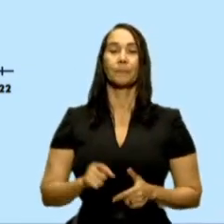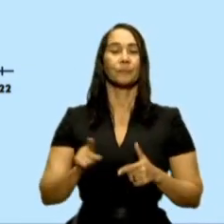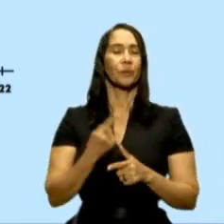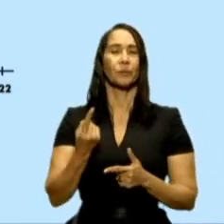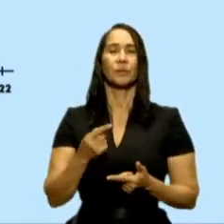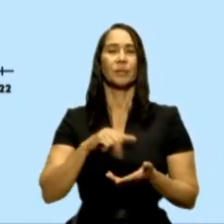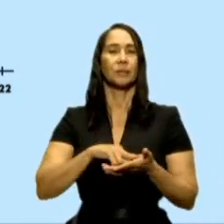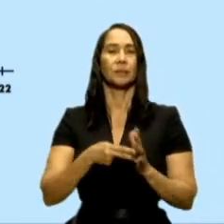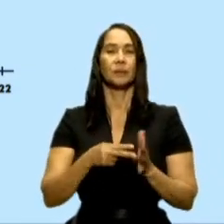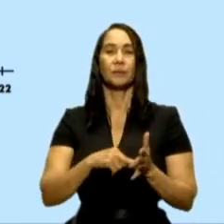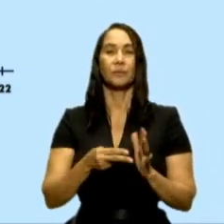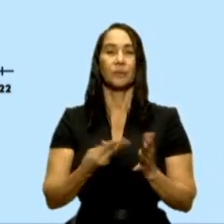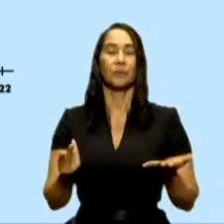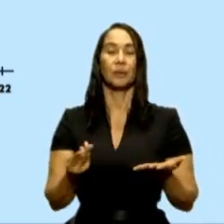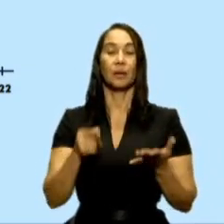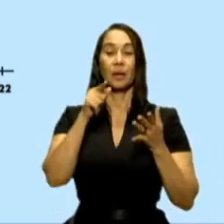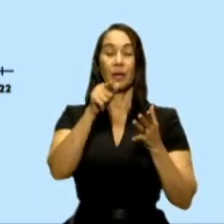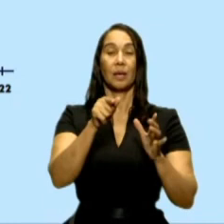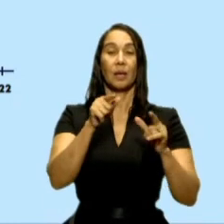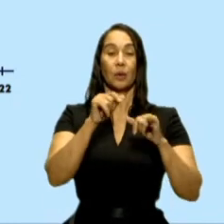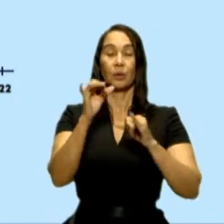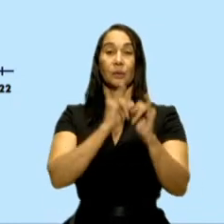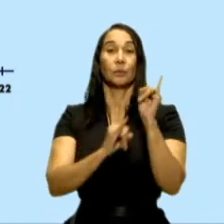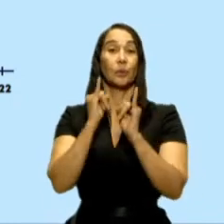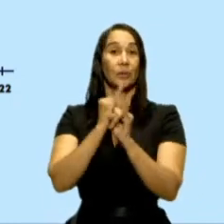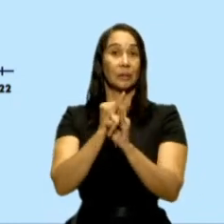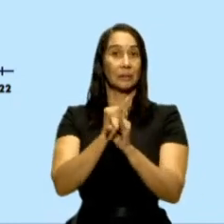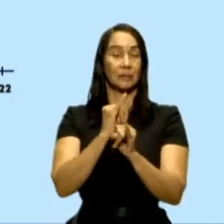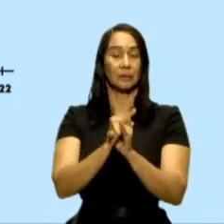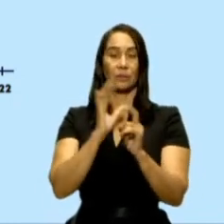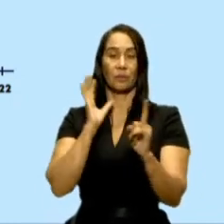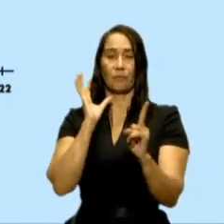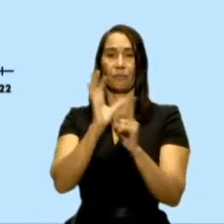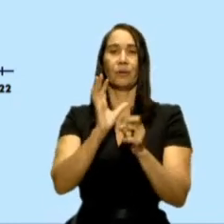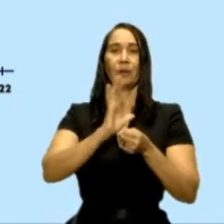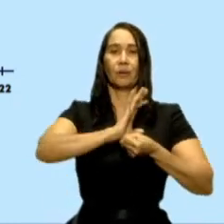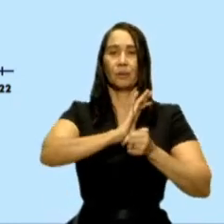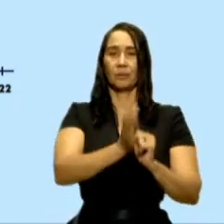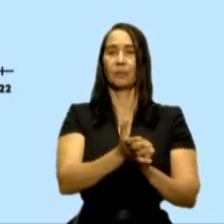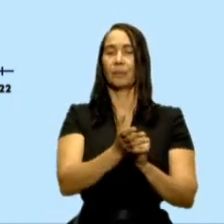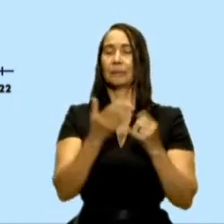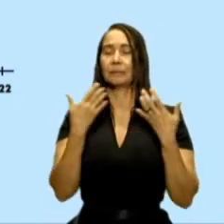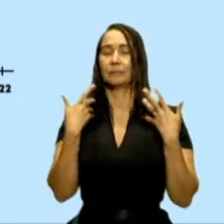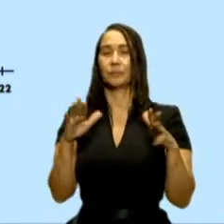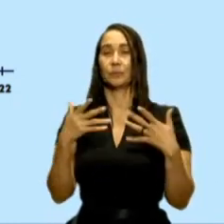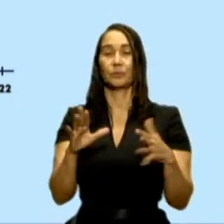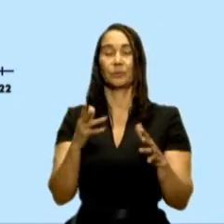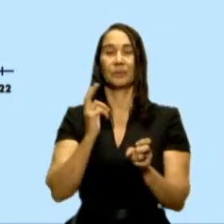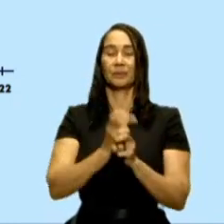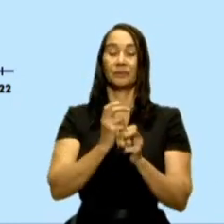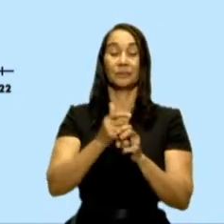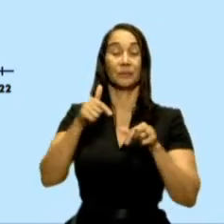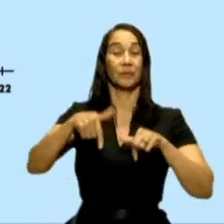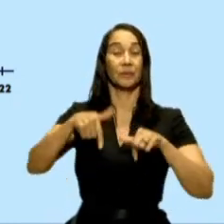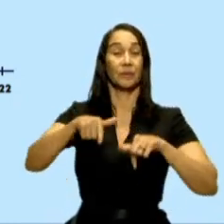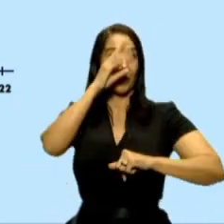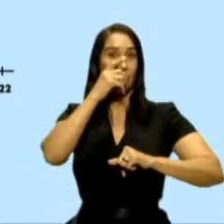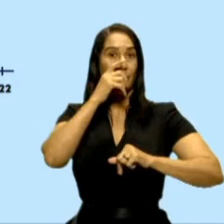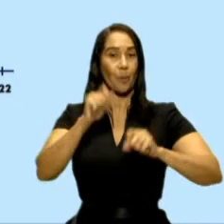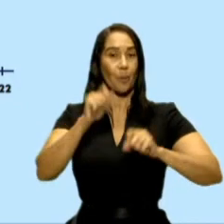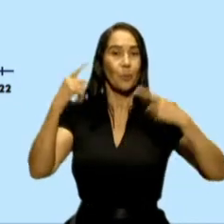estamos hablando que en un contexto internacional afectado por una pandemia terrible, el país